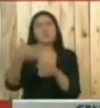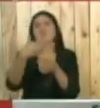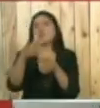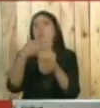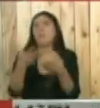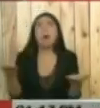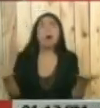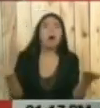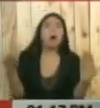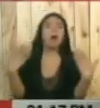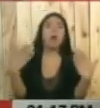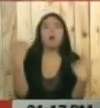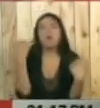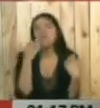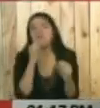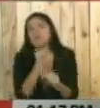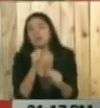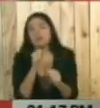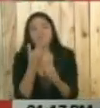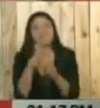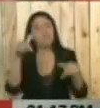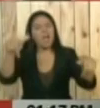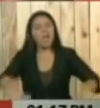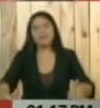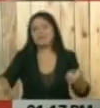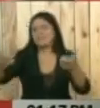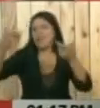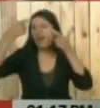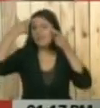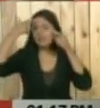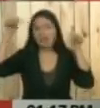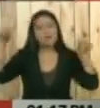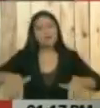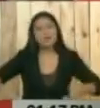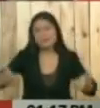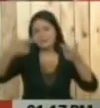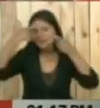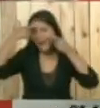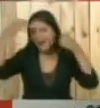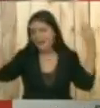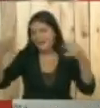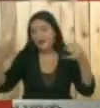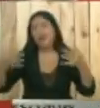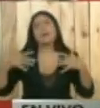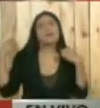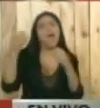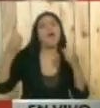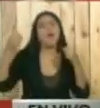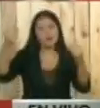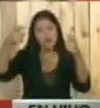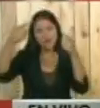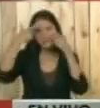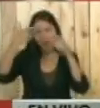calor ni el frío. Aquí somos chavistas y chavistas de verdad. ¡Que viva Chávez!